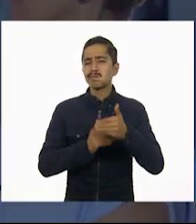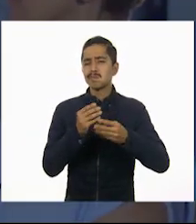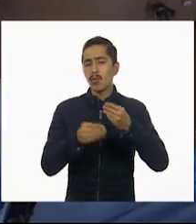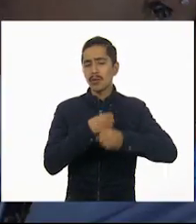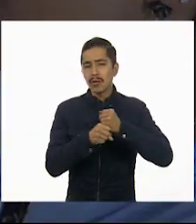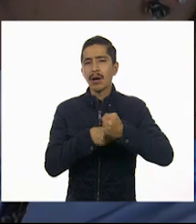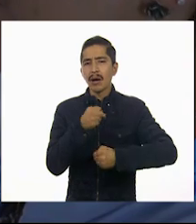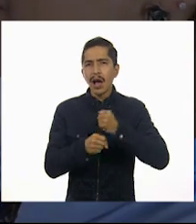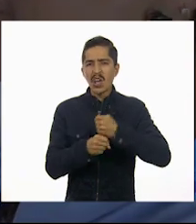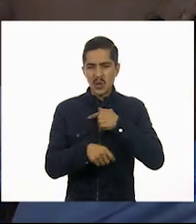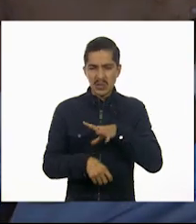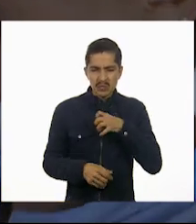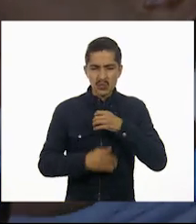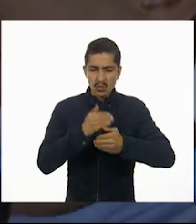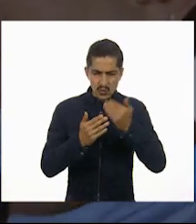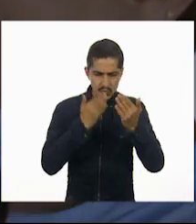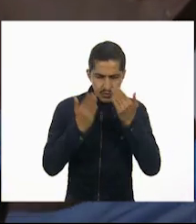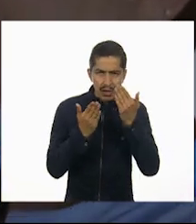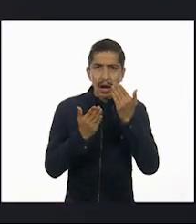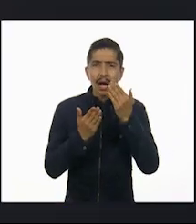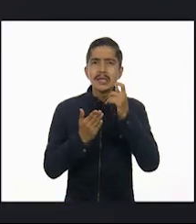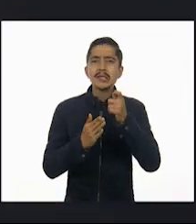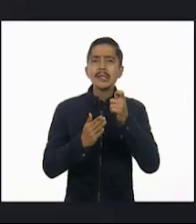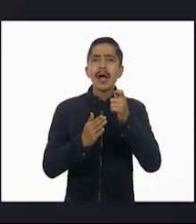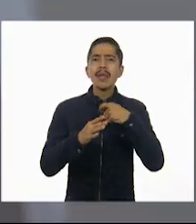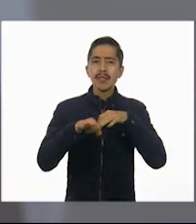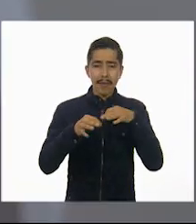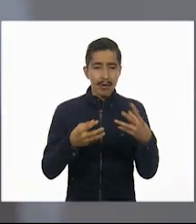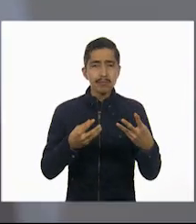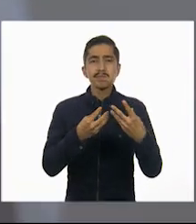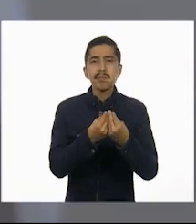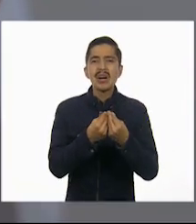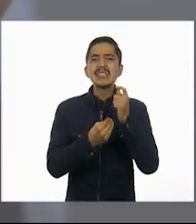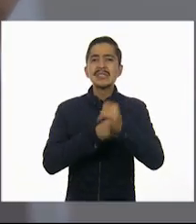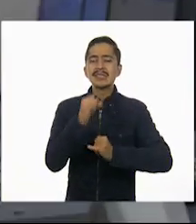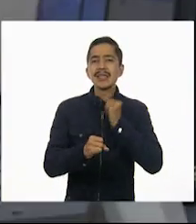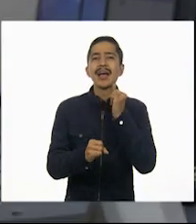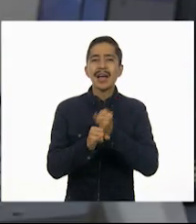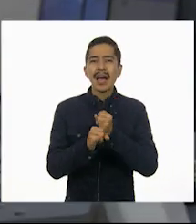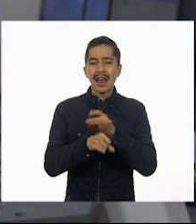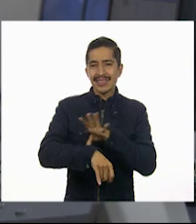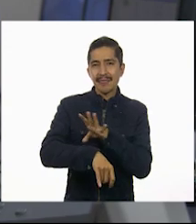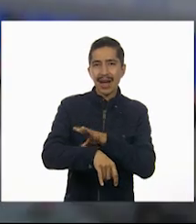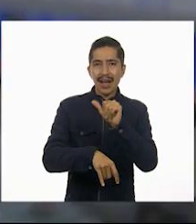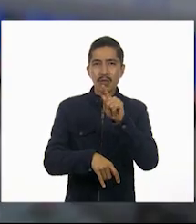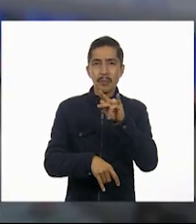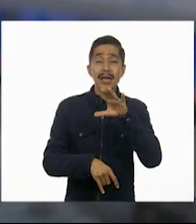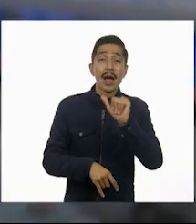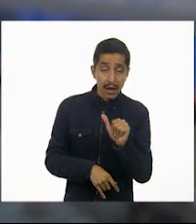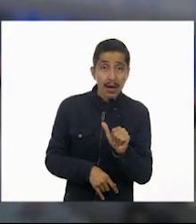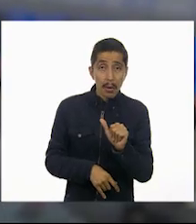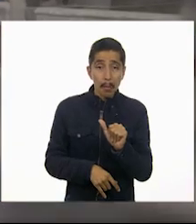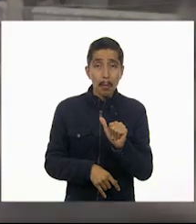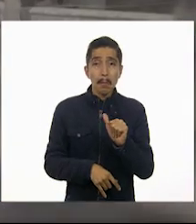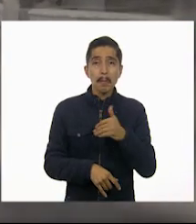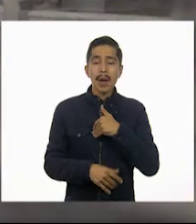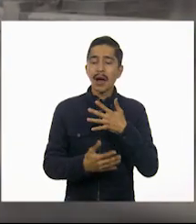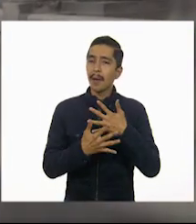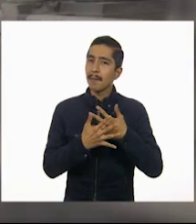años, mi esfuerzo y mi estudio me llevaron a colaborar en el Organismo Internacional de Energía Atómica, convirtiendo mi